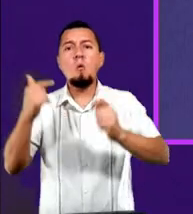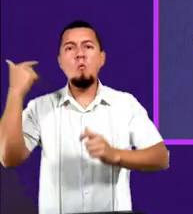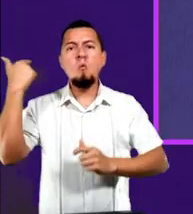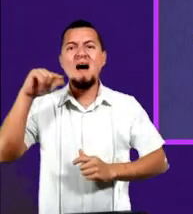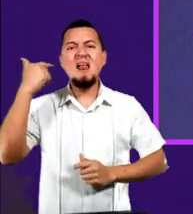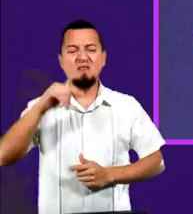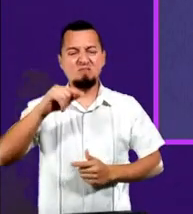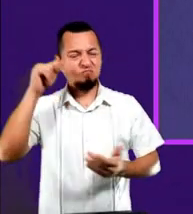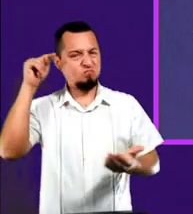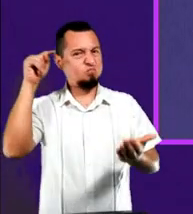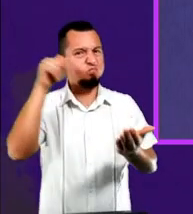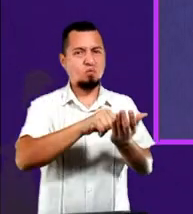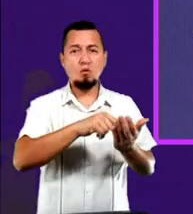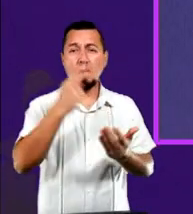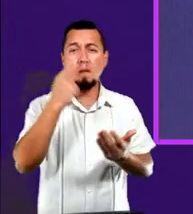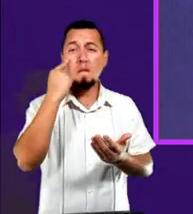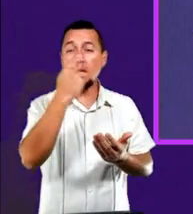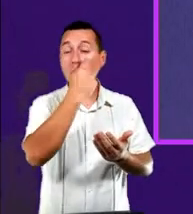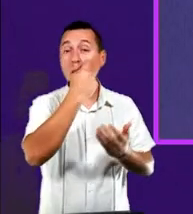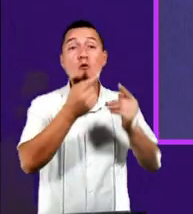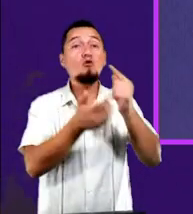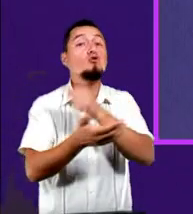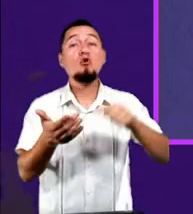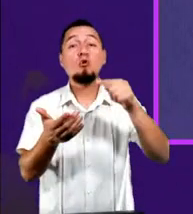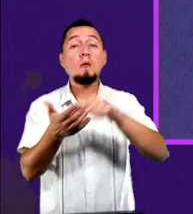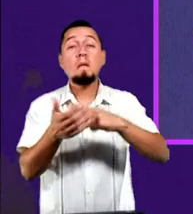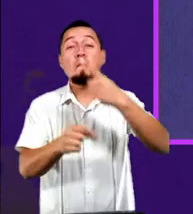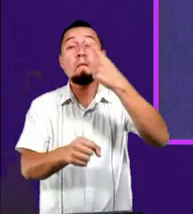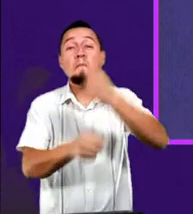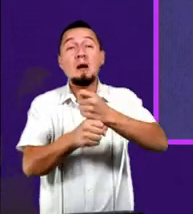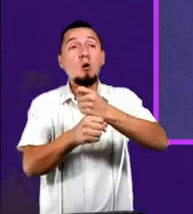primer asentamiento en